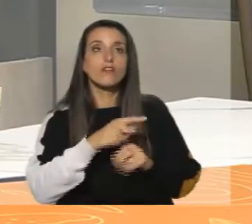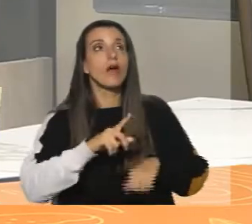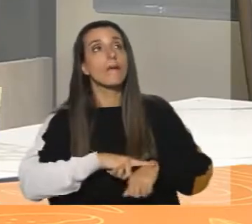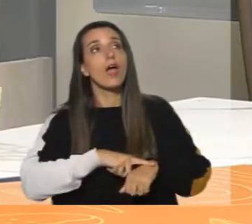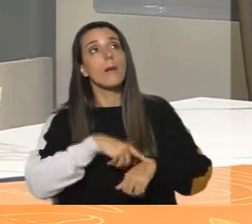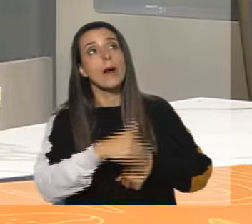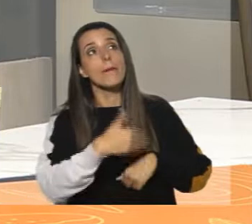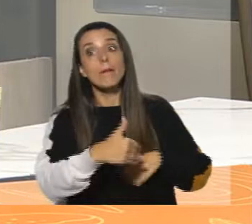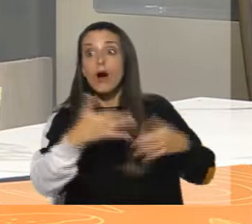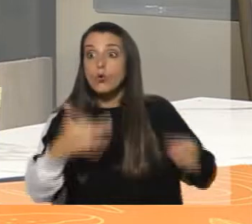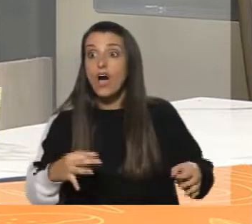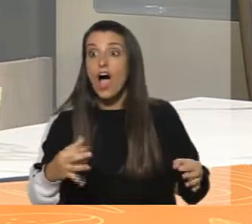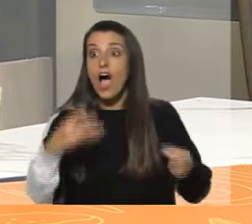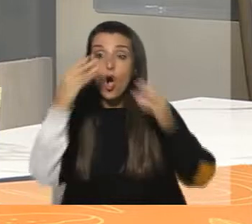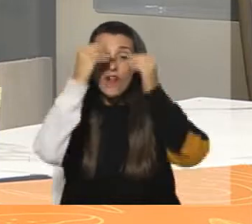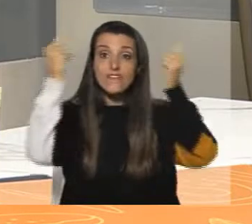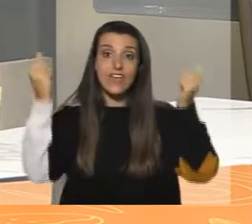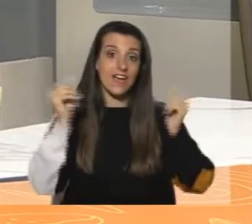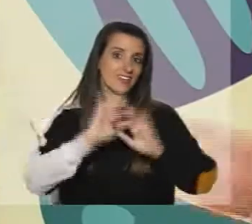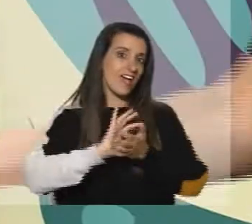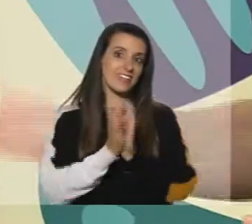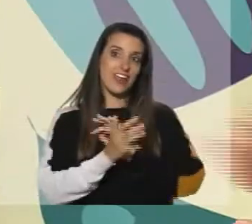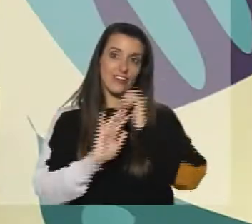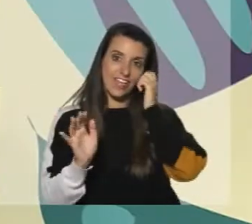y de producción al momento y se van a quedar sin localidad